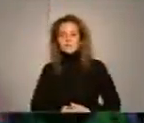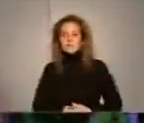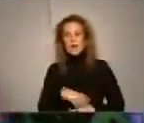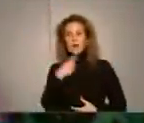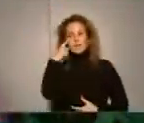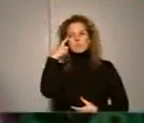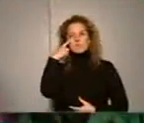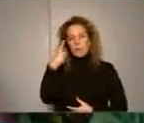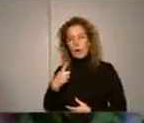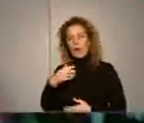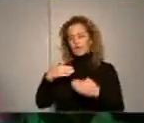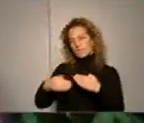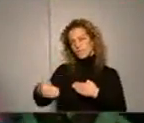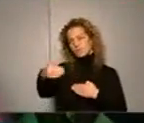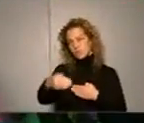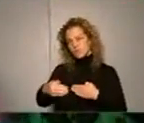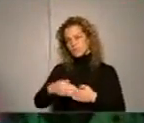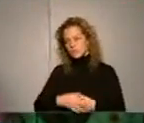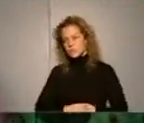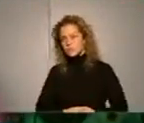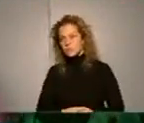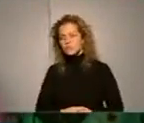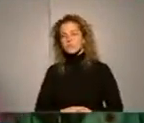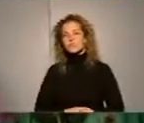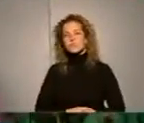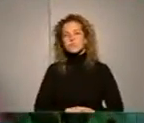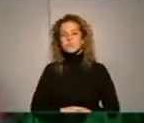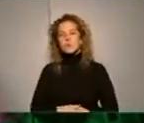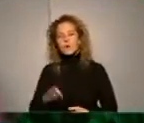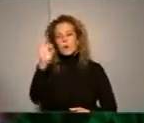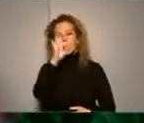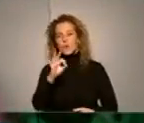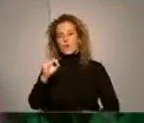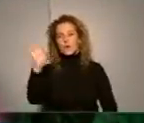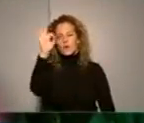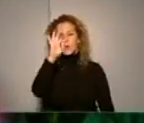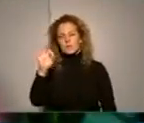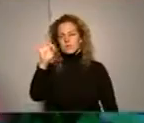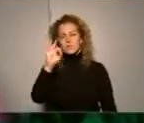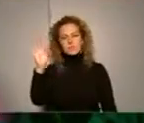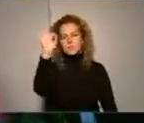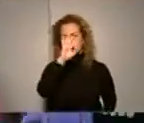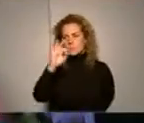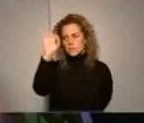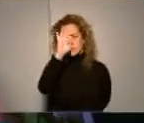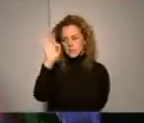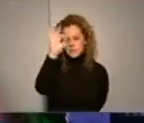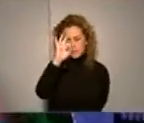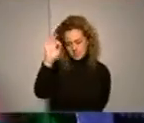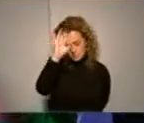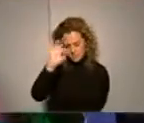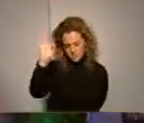un corrimiento de tierras con salida de magma al exterior, porque ya se sabe que aquel que no llora, no